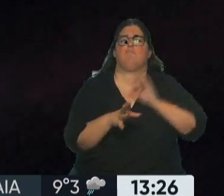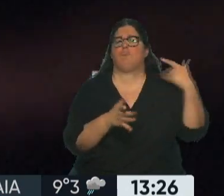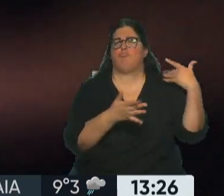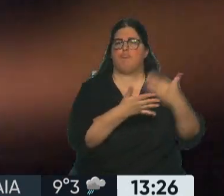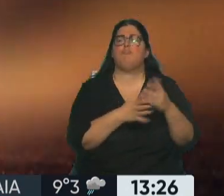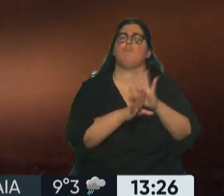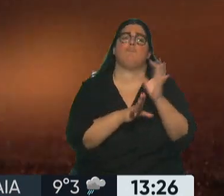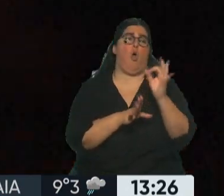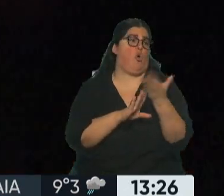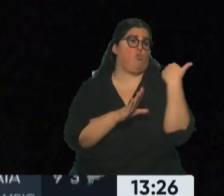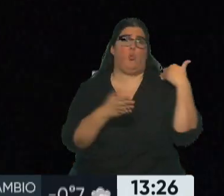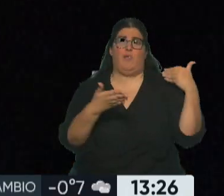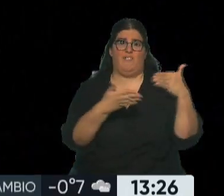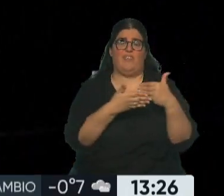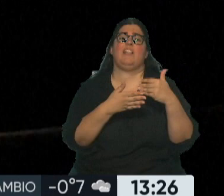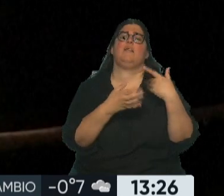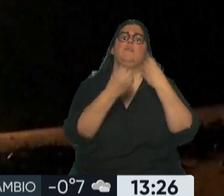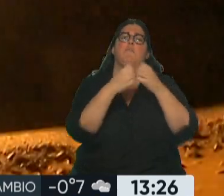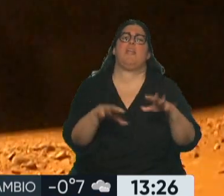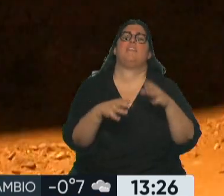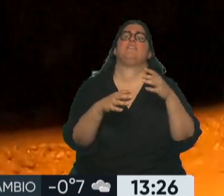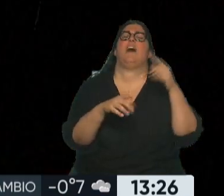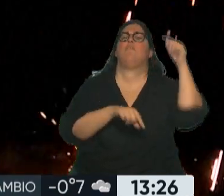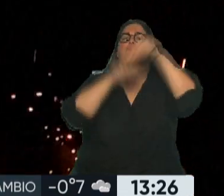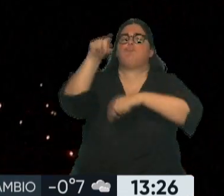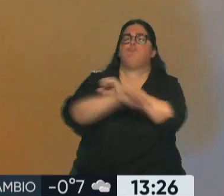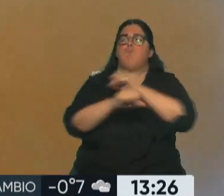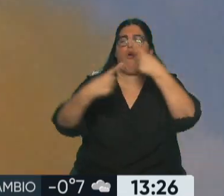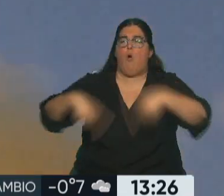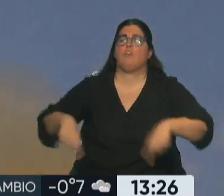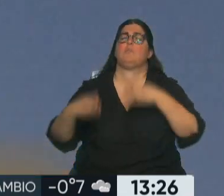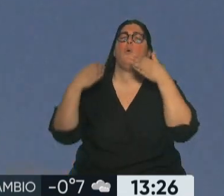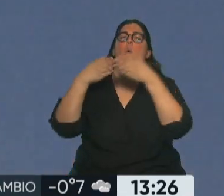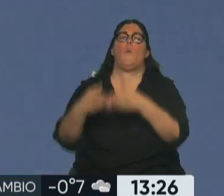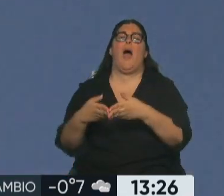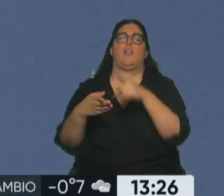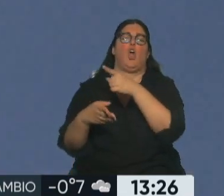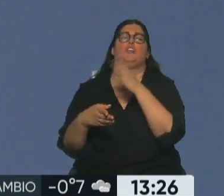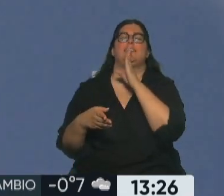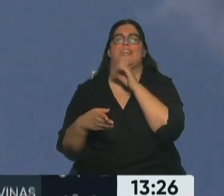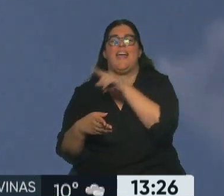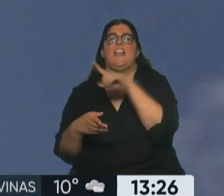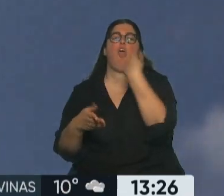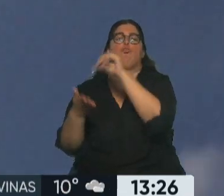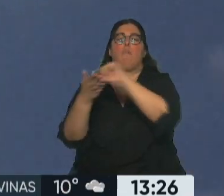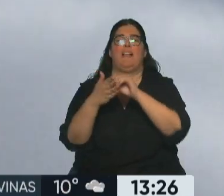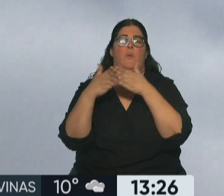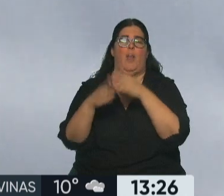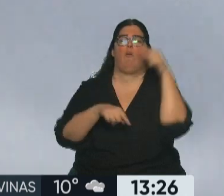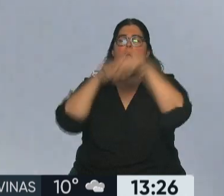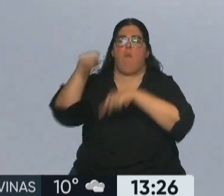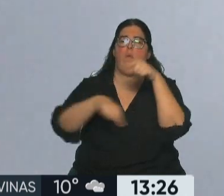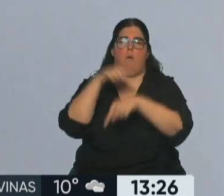una serie de ataques con drones y misiles contra barcos israelíes y de otros países que se dirigen a puertos de Israel en apoyo a la